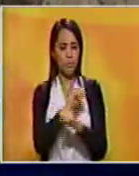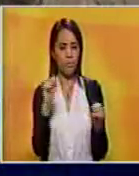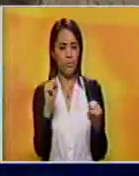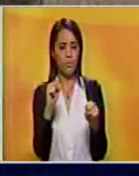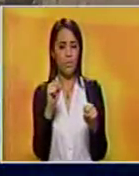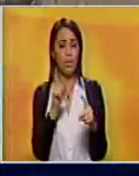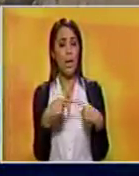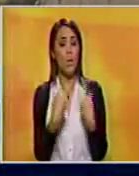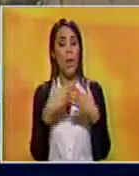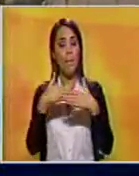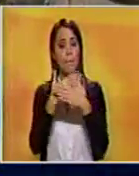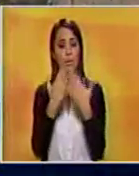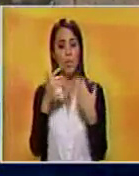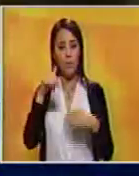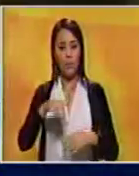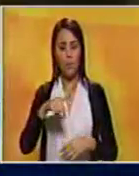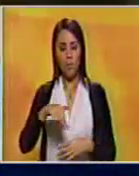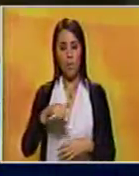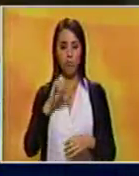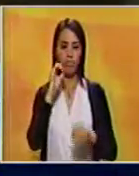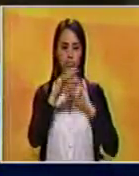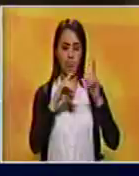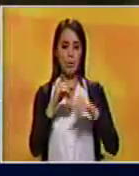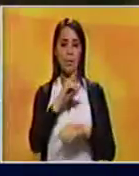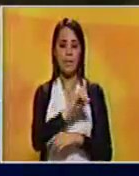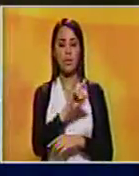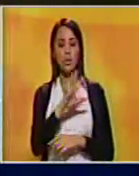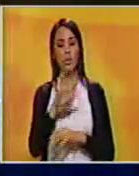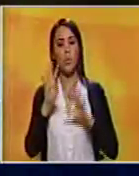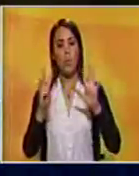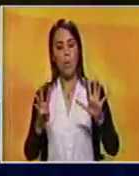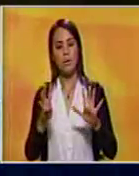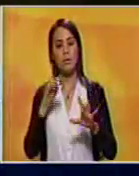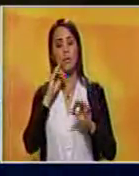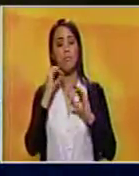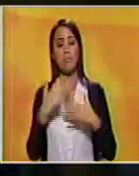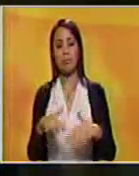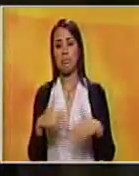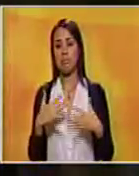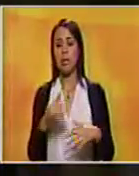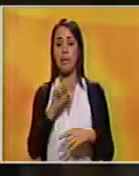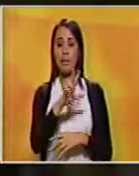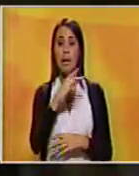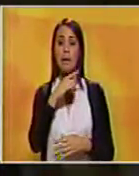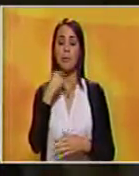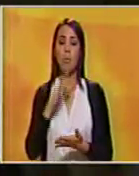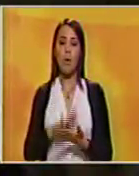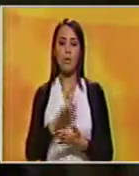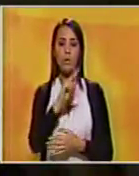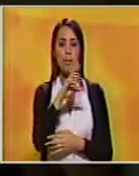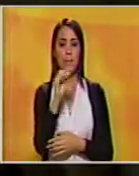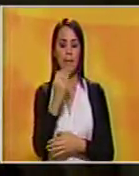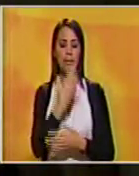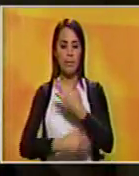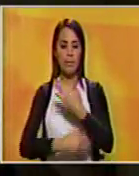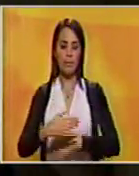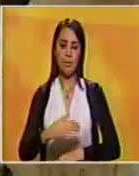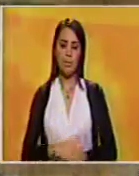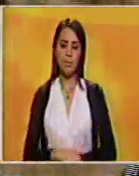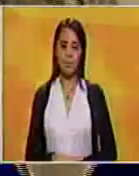Gaza en la madrugada de hoy con ataques contra 150 objetivos, provocando 3 muertos y 20 heridos.